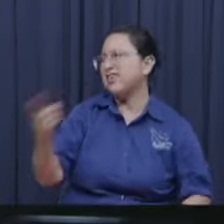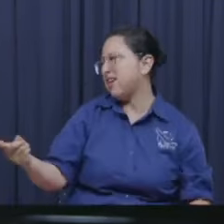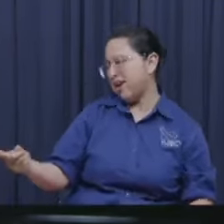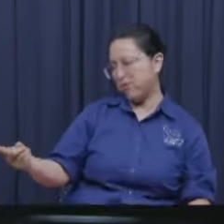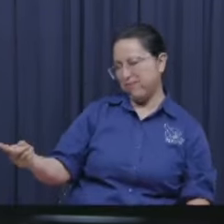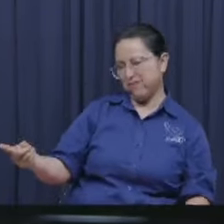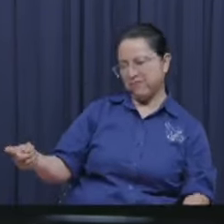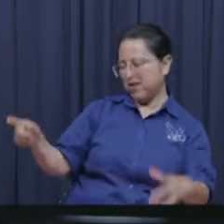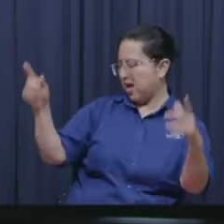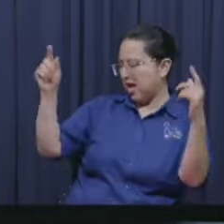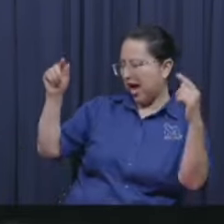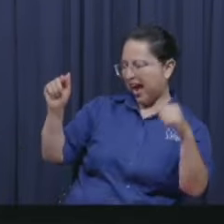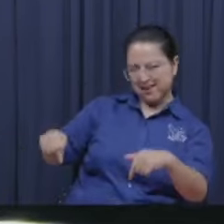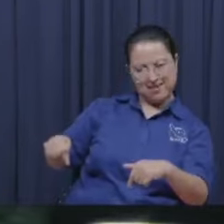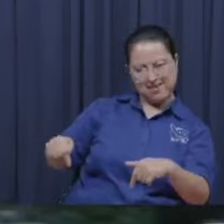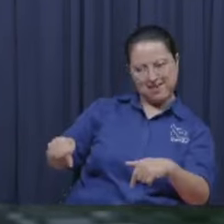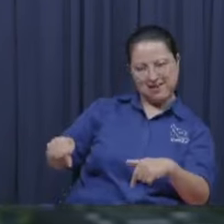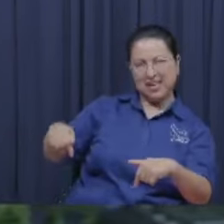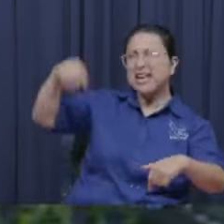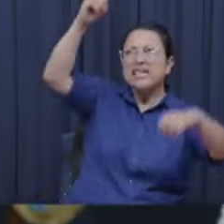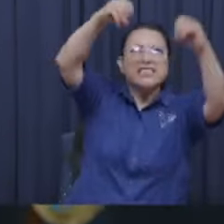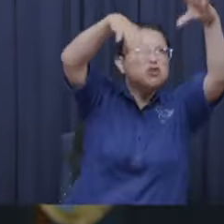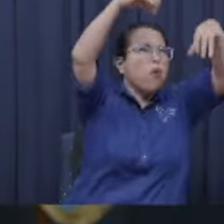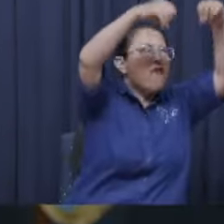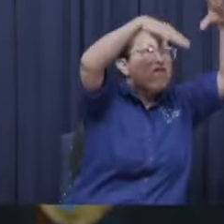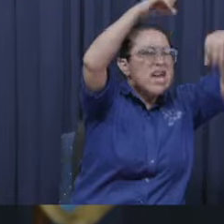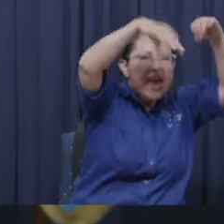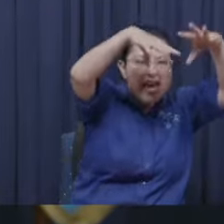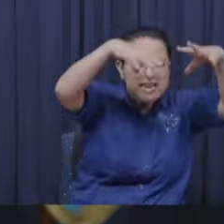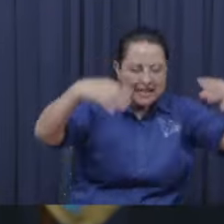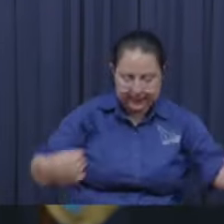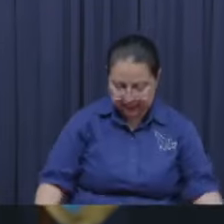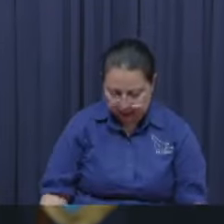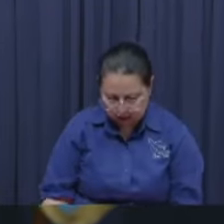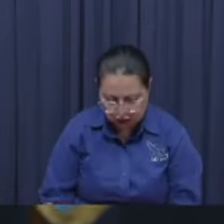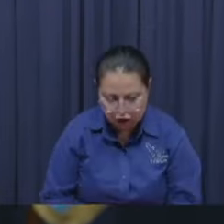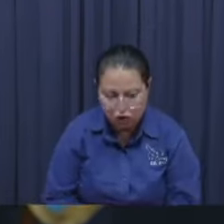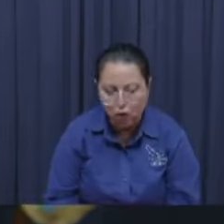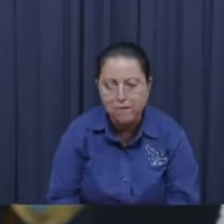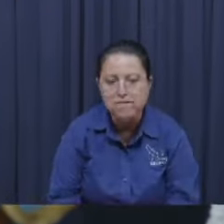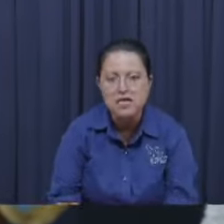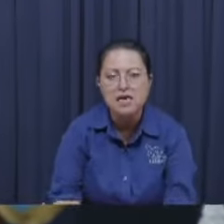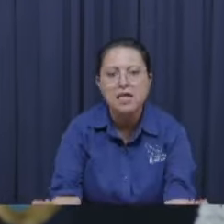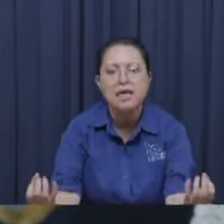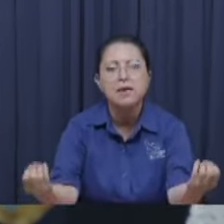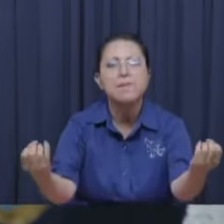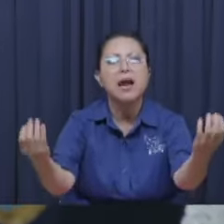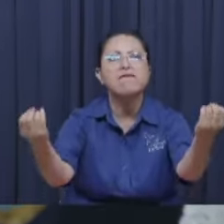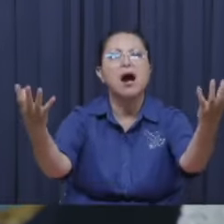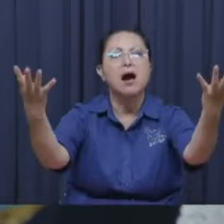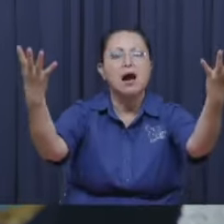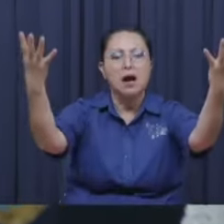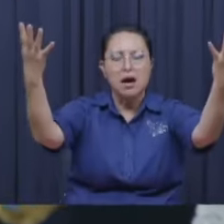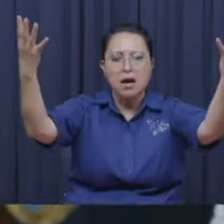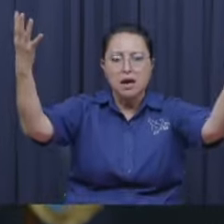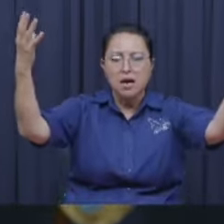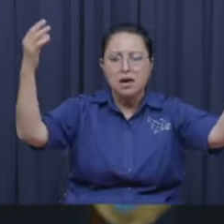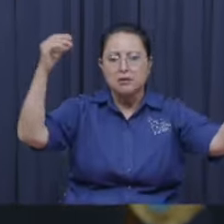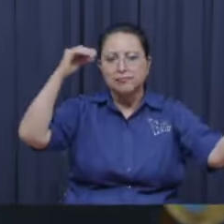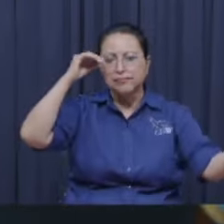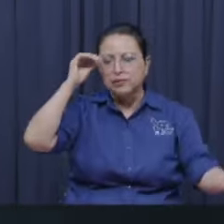te está diciendo este que va a llover de arriba para abajo? Porque en ese tiempo no llovía, según el relato